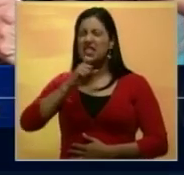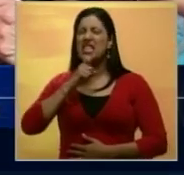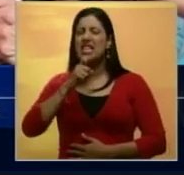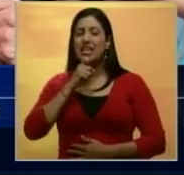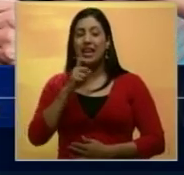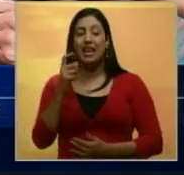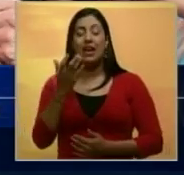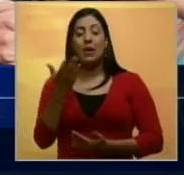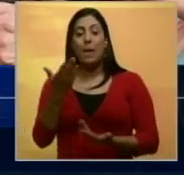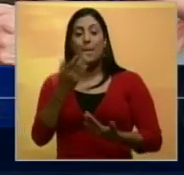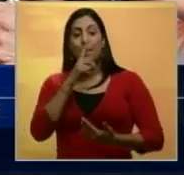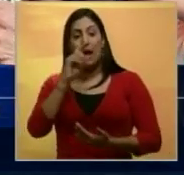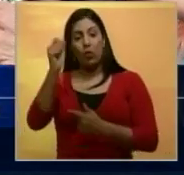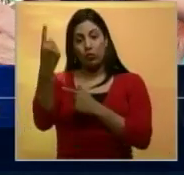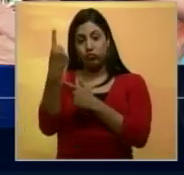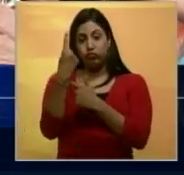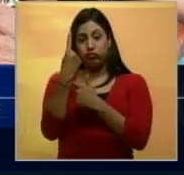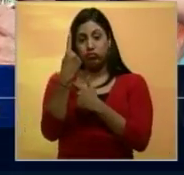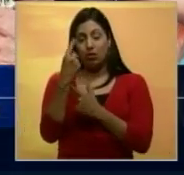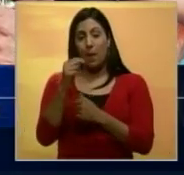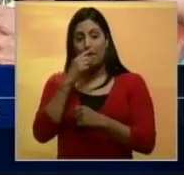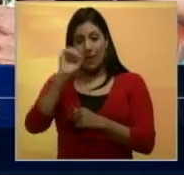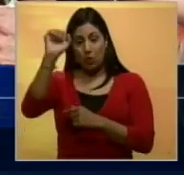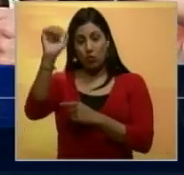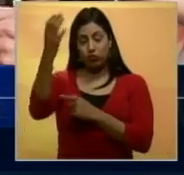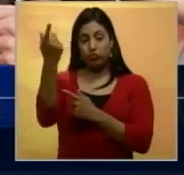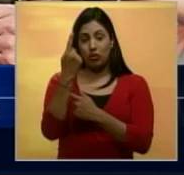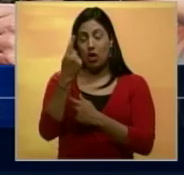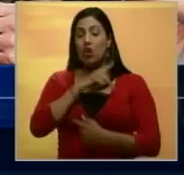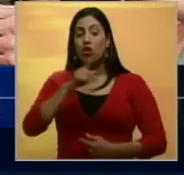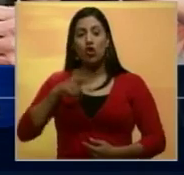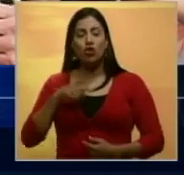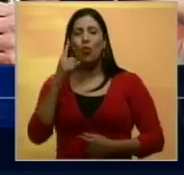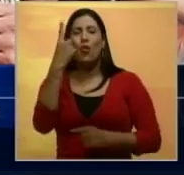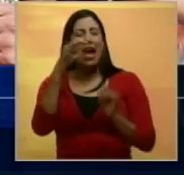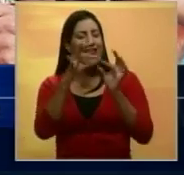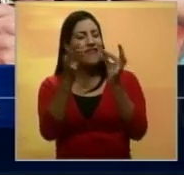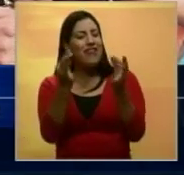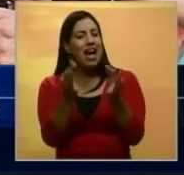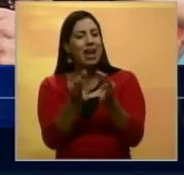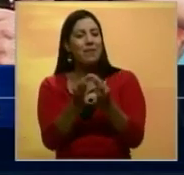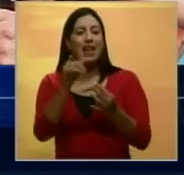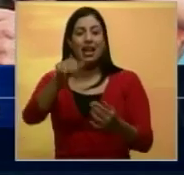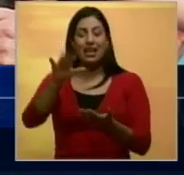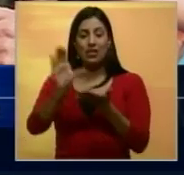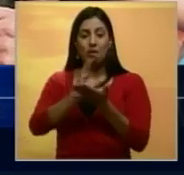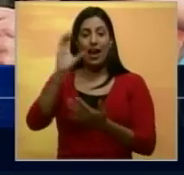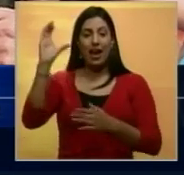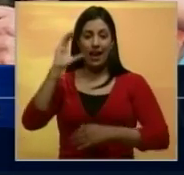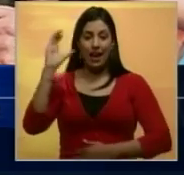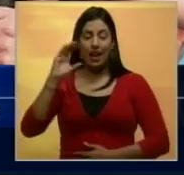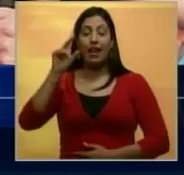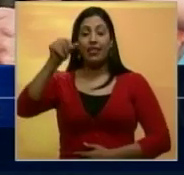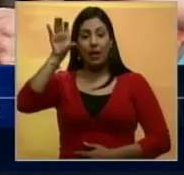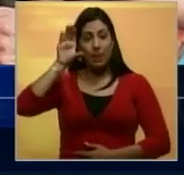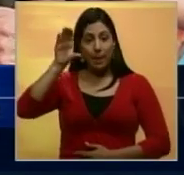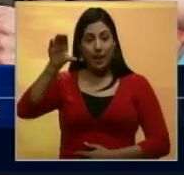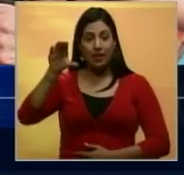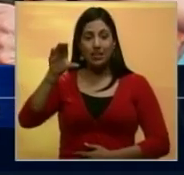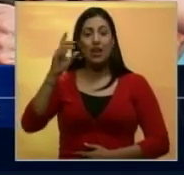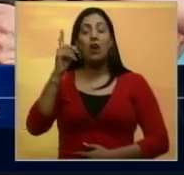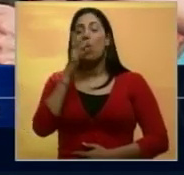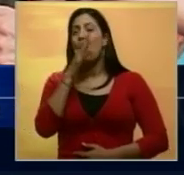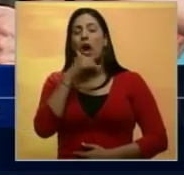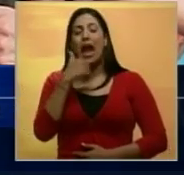el presidente Nicolás Maduro. En primer lugar, que no se quede una sola familia de la ciudad de Caracas y del país